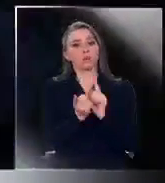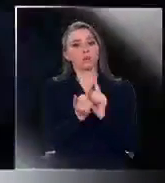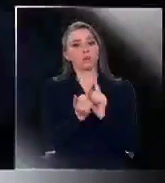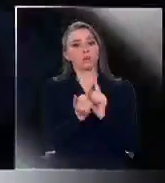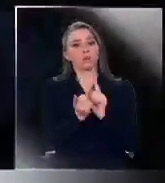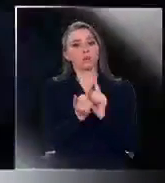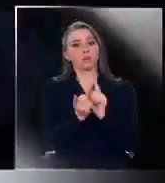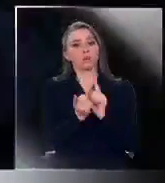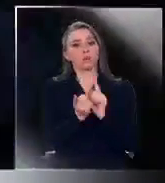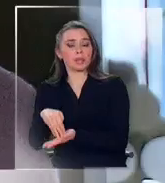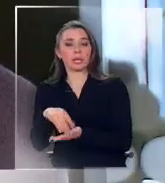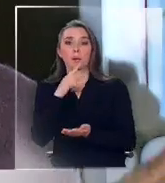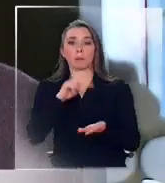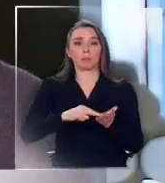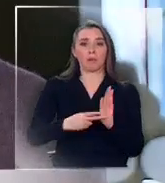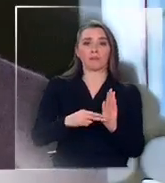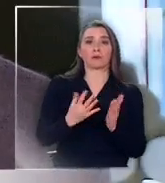mínimo del